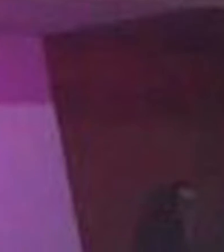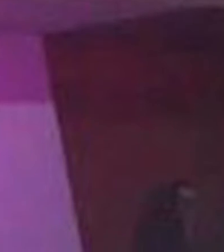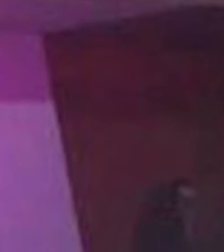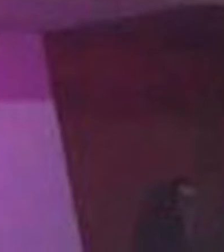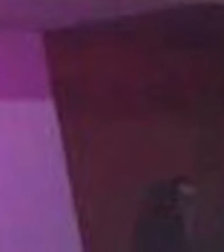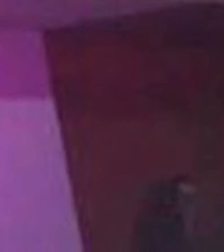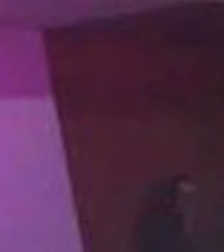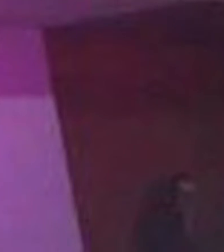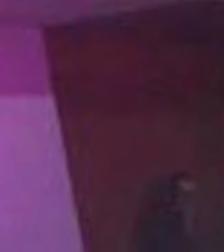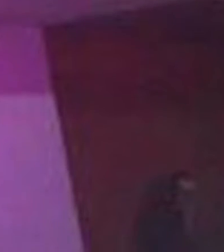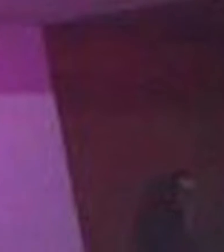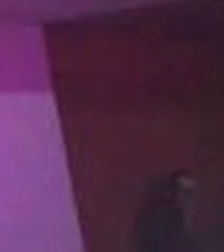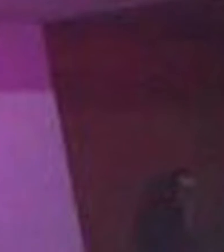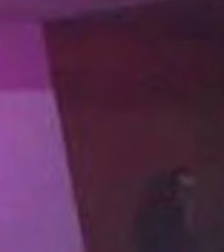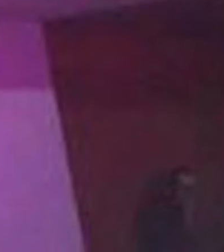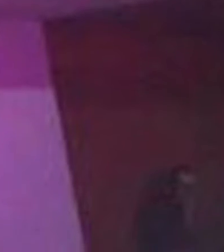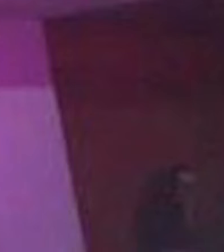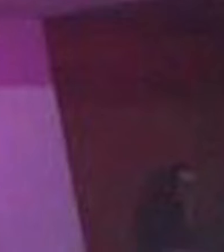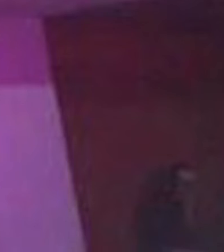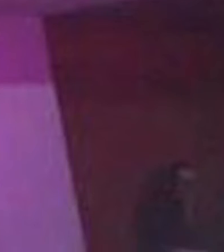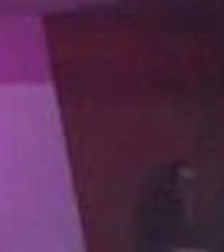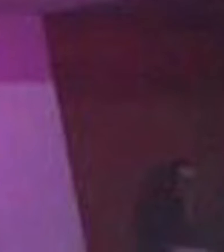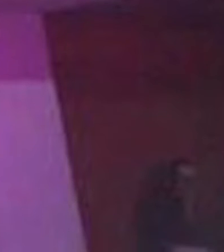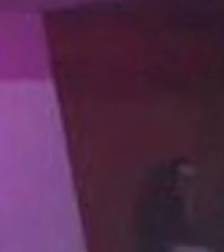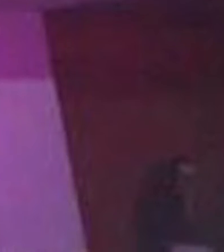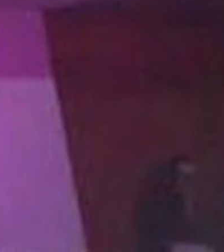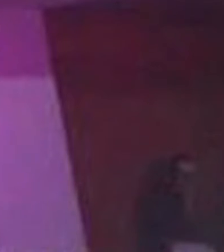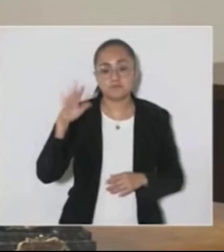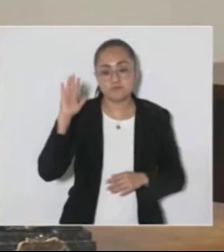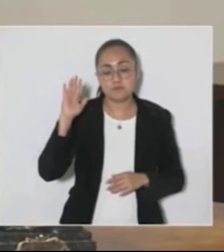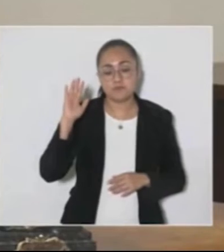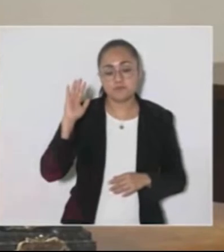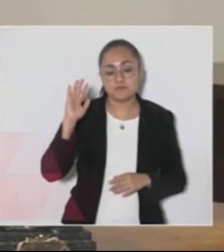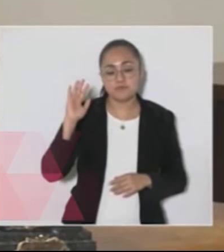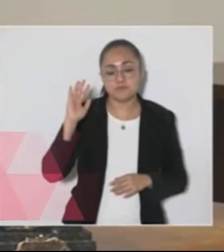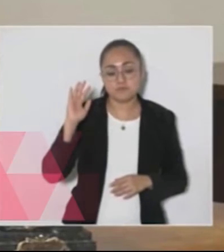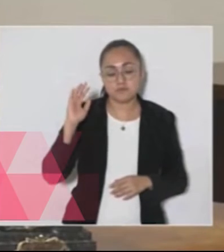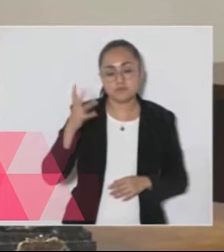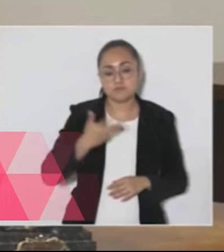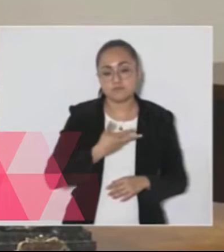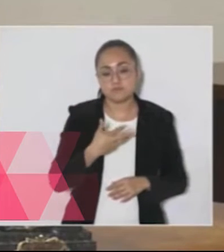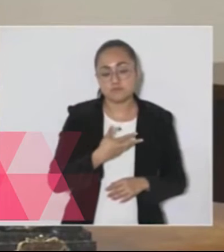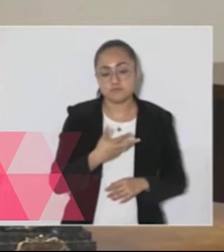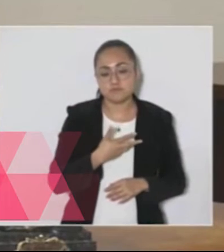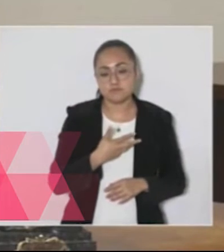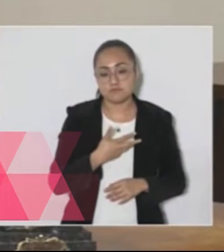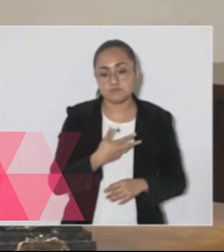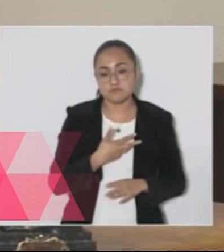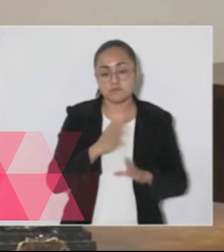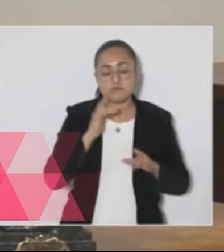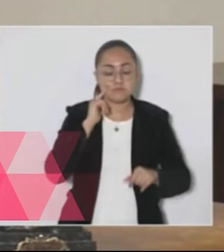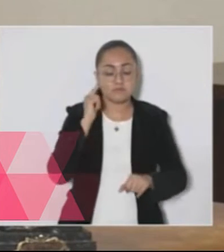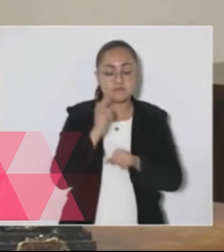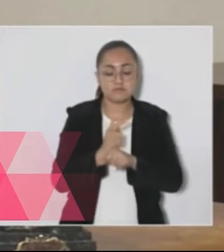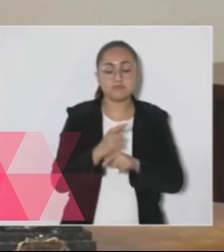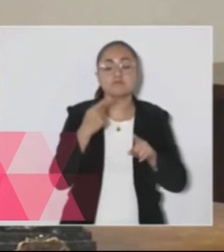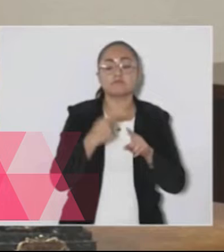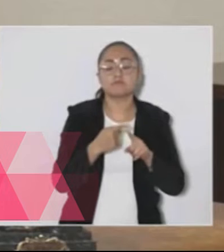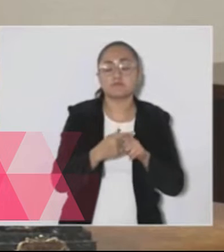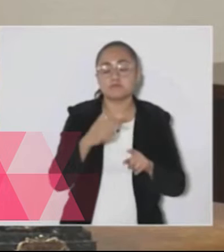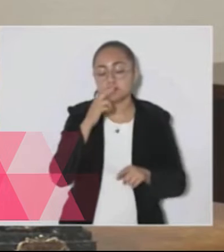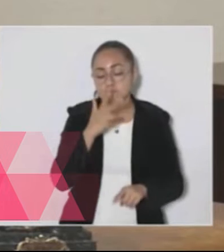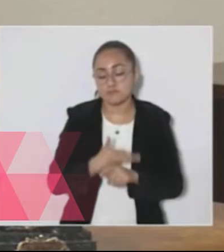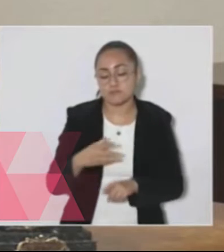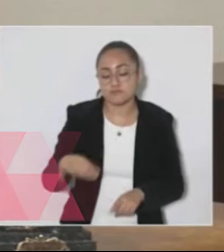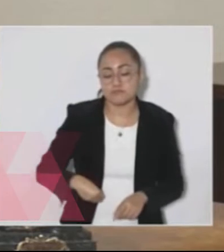lesiones por un ataque armado en la junta auxiliar de jicolapa tenemos ya identificados a Quienes